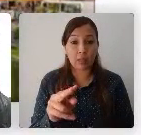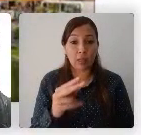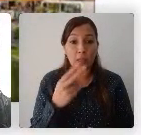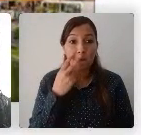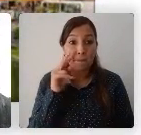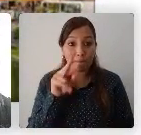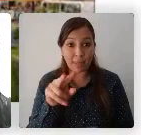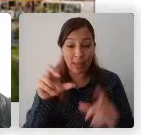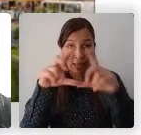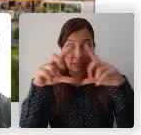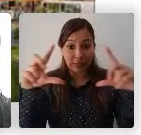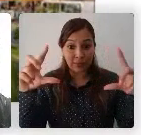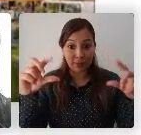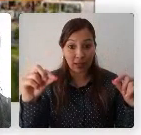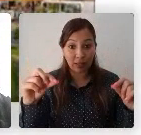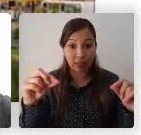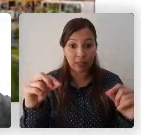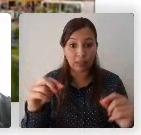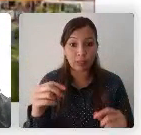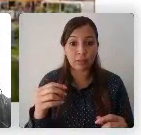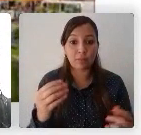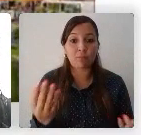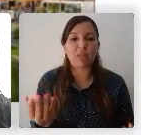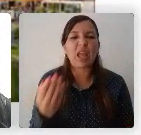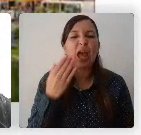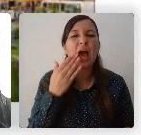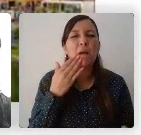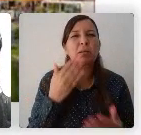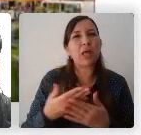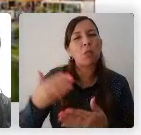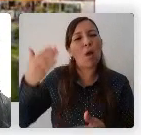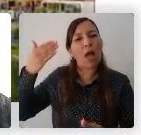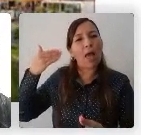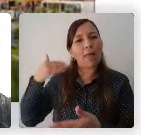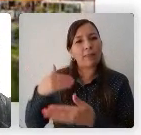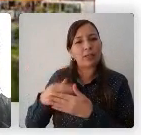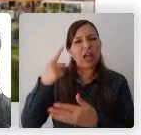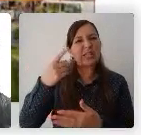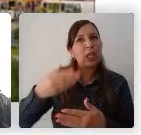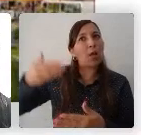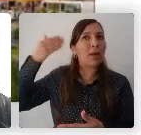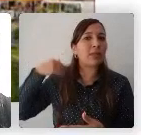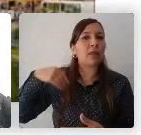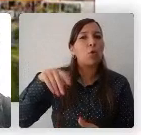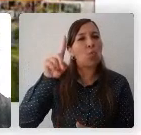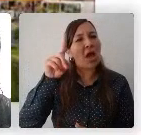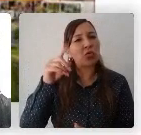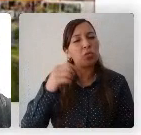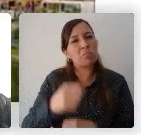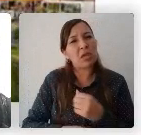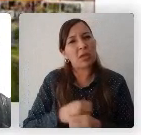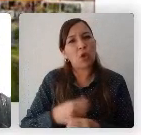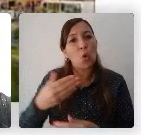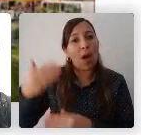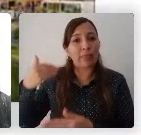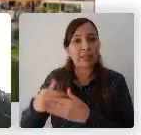mirada hacia lo que nos ha estado sucediendo hace exactamente un año y medio más atrás